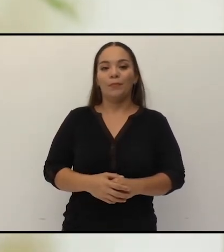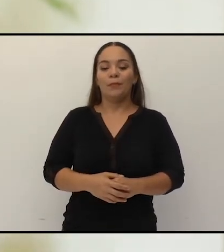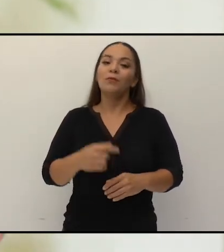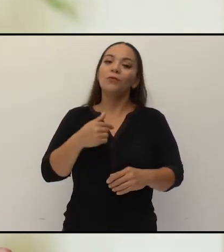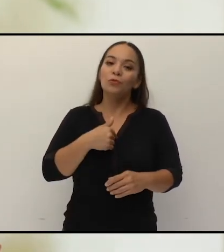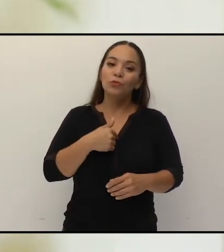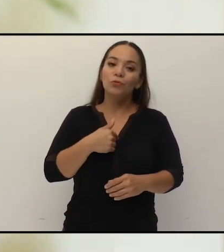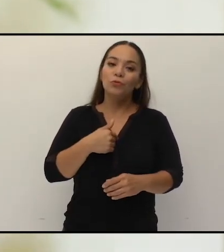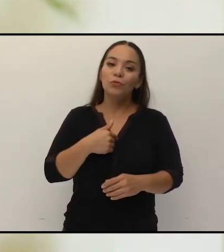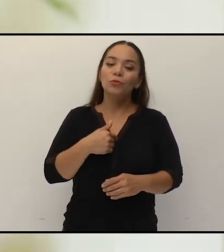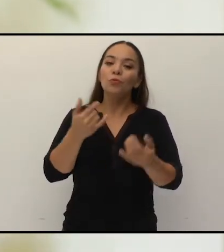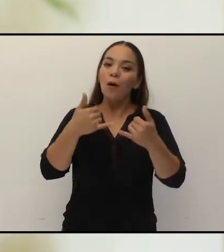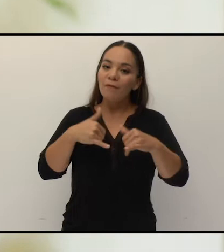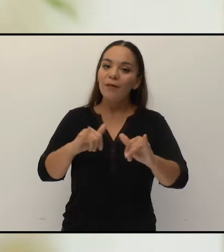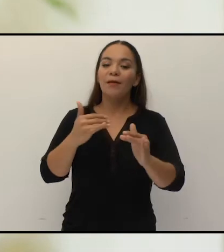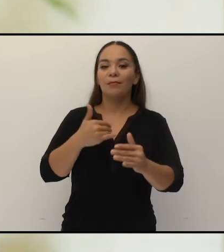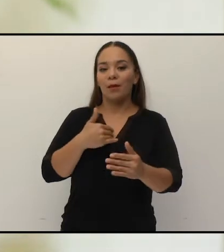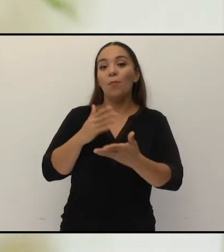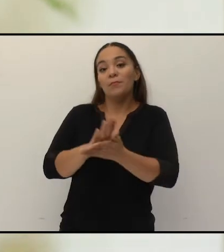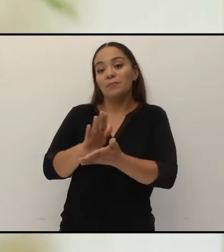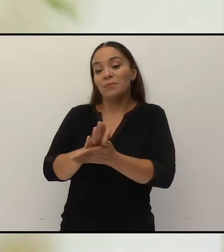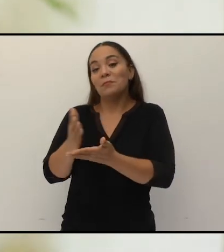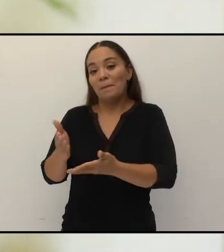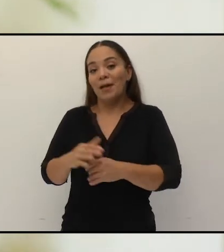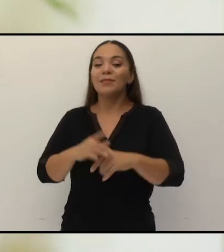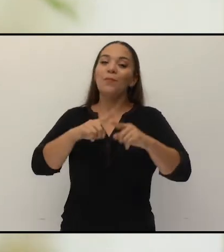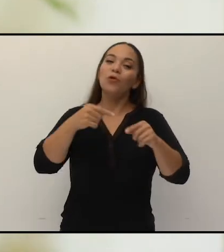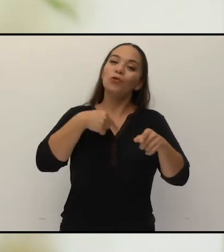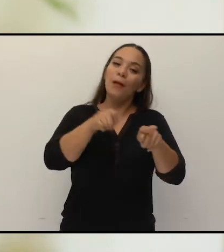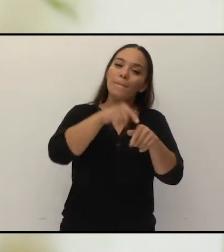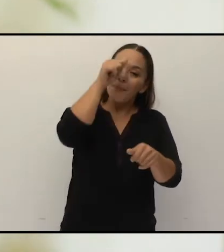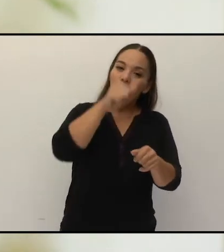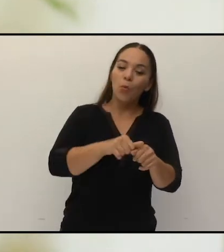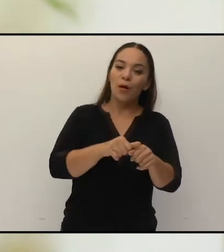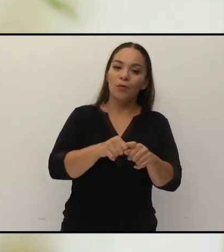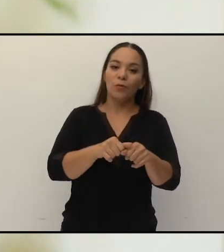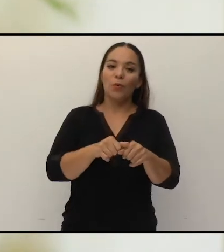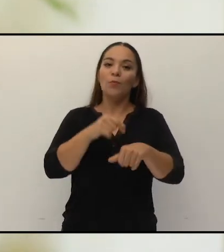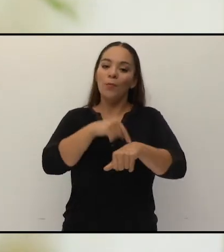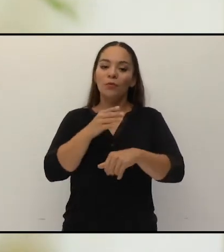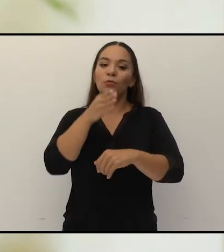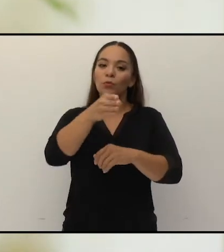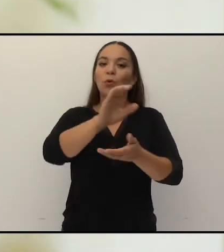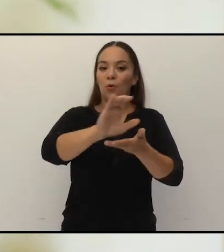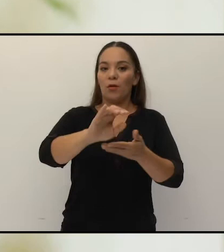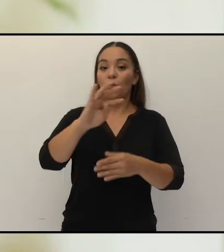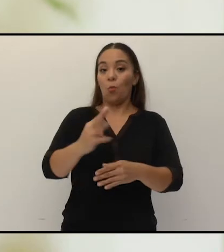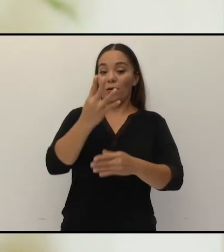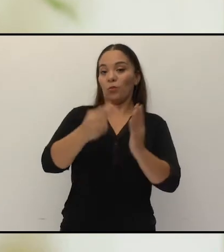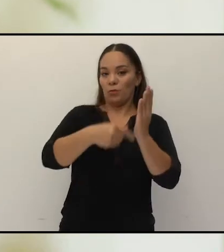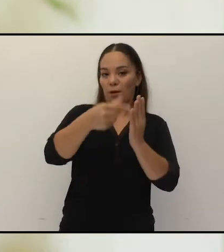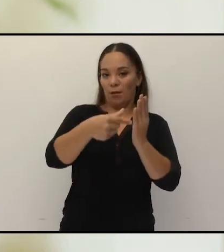Yo todavía por ahí tengo mis papeles de opción, pero me acuerdo también que cuando estuve en el colegio